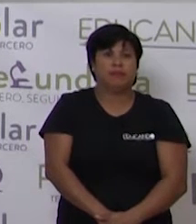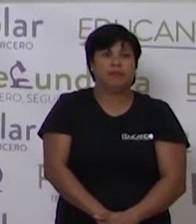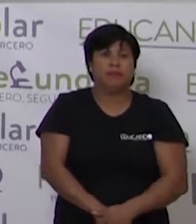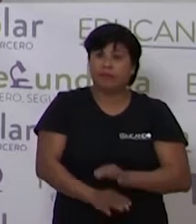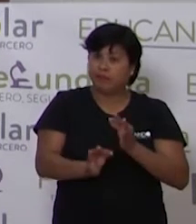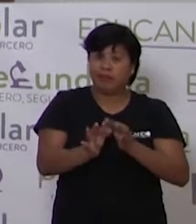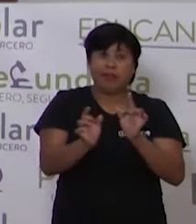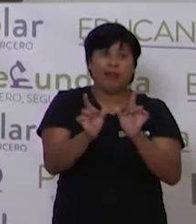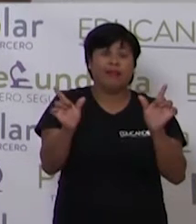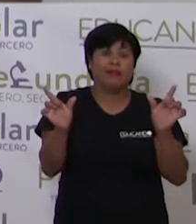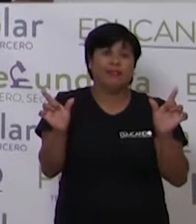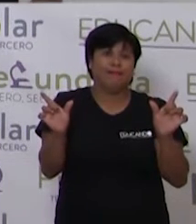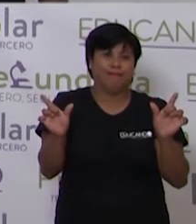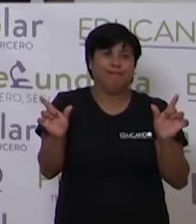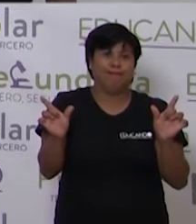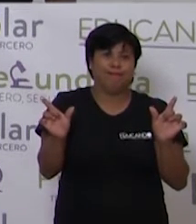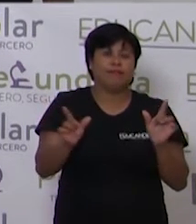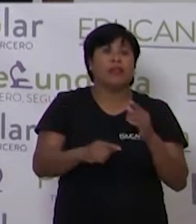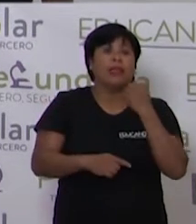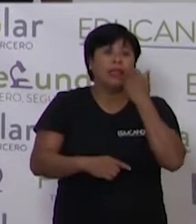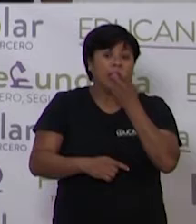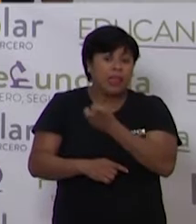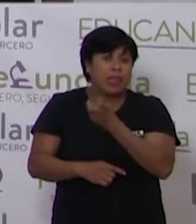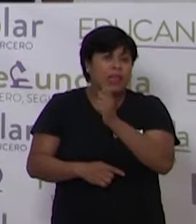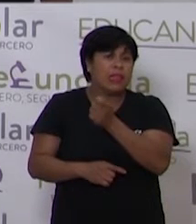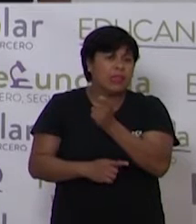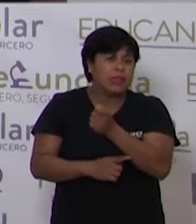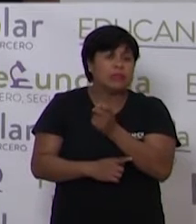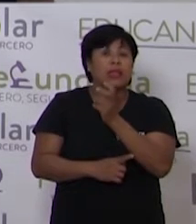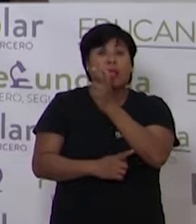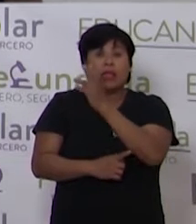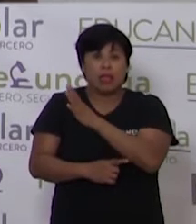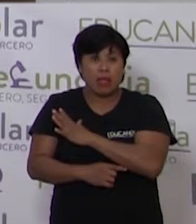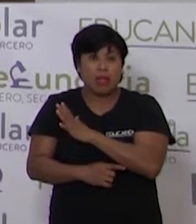Y ahí está. Quiere decir que